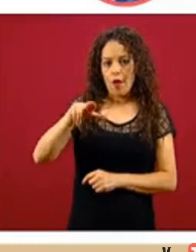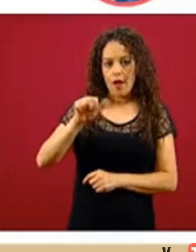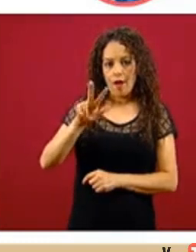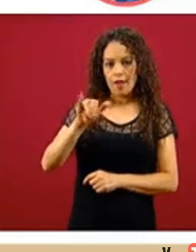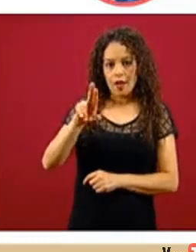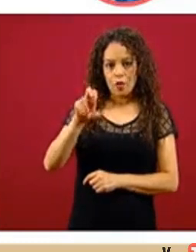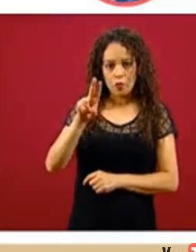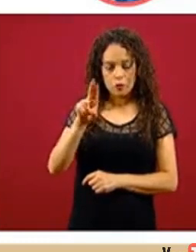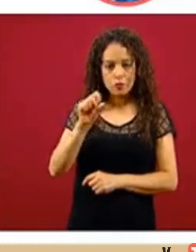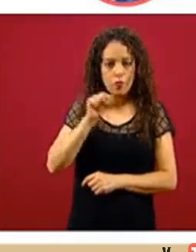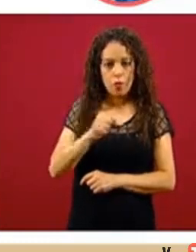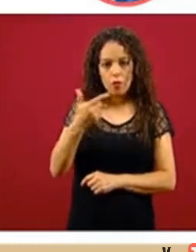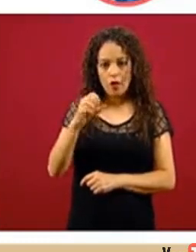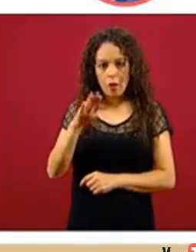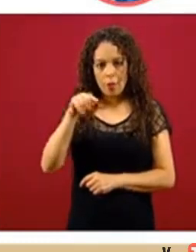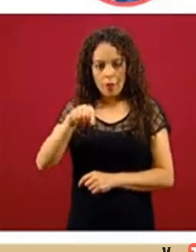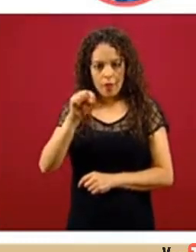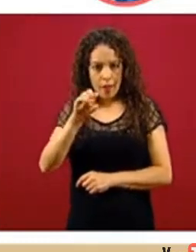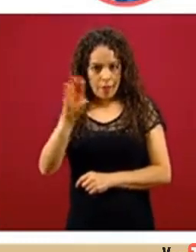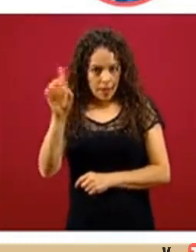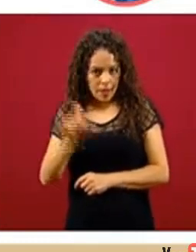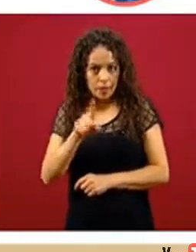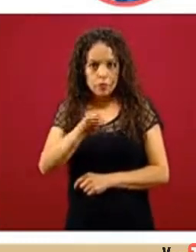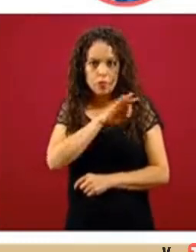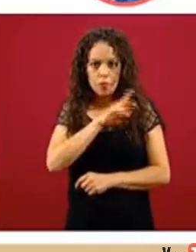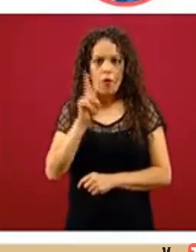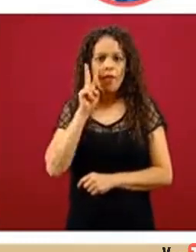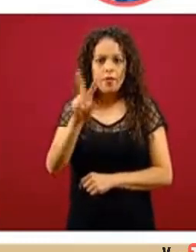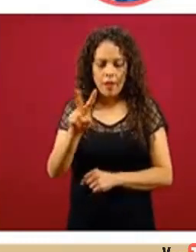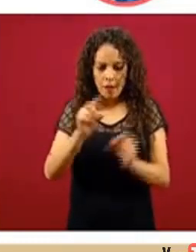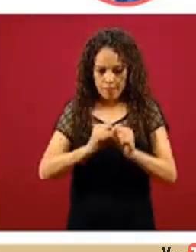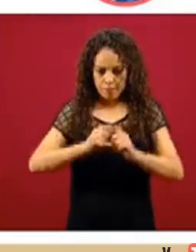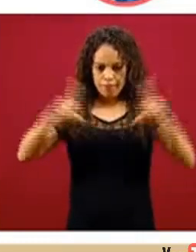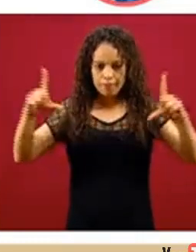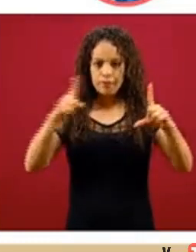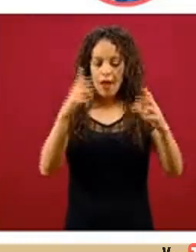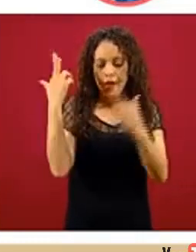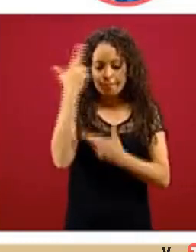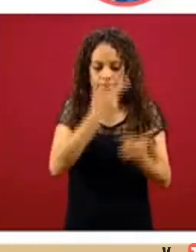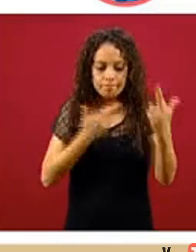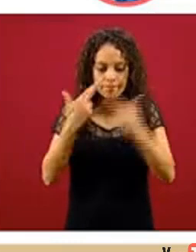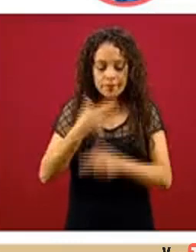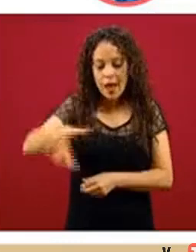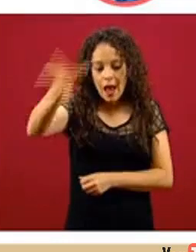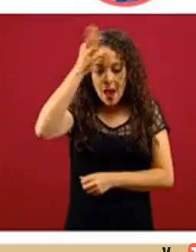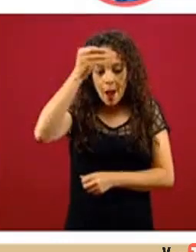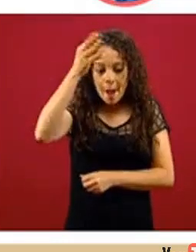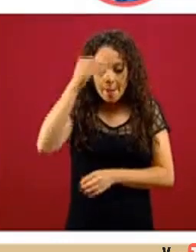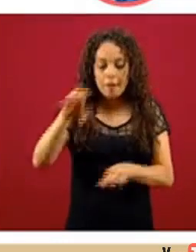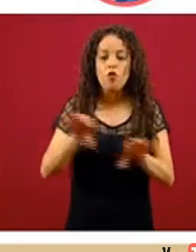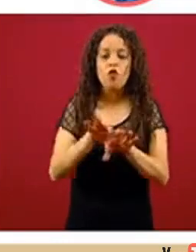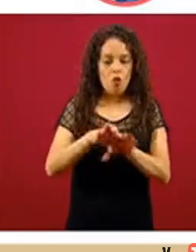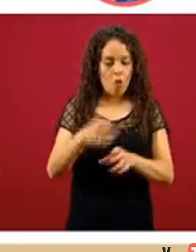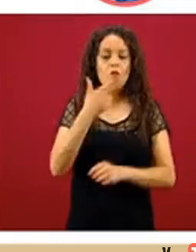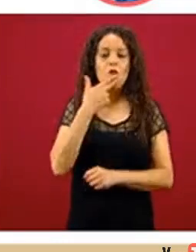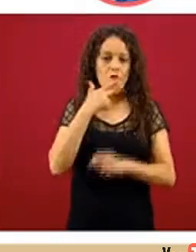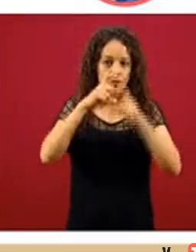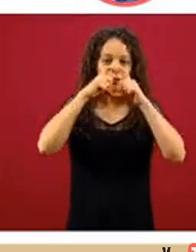coronavirus.gob.mx, en donde la pueden ver, la pueden descargar, la pueden revisar para poder aprender a utilizar el